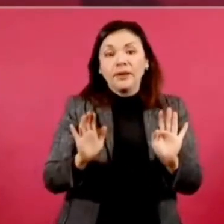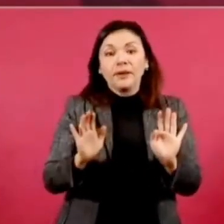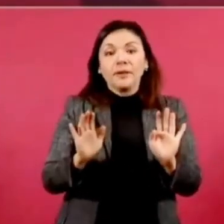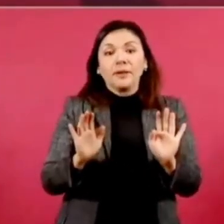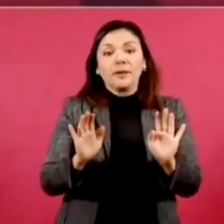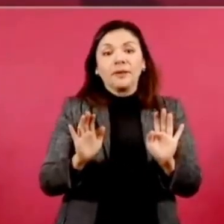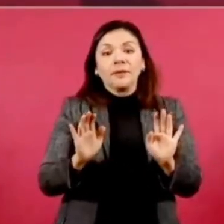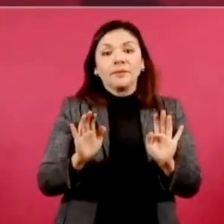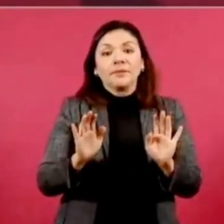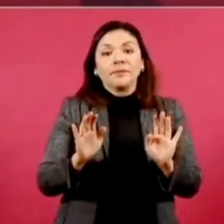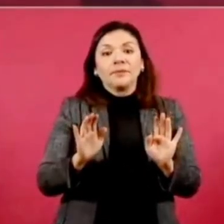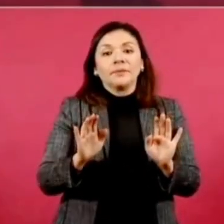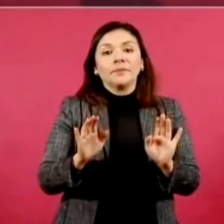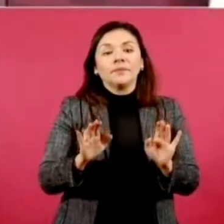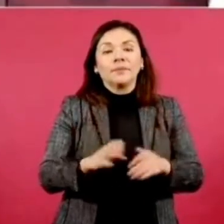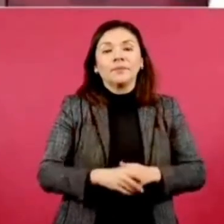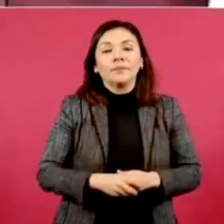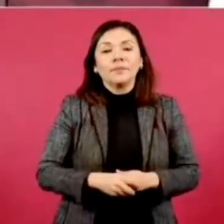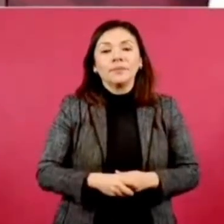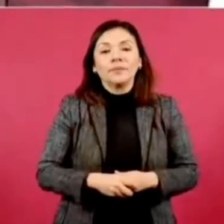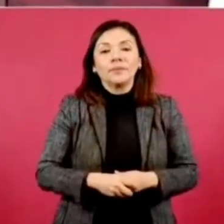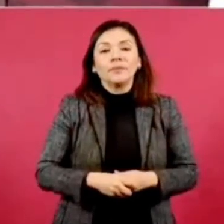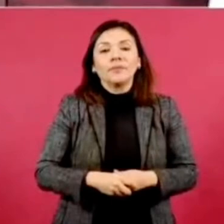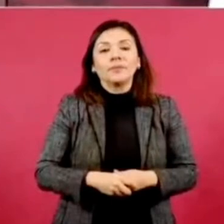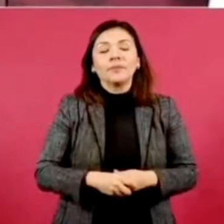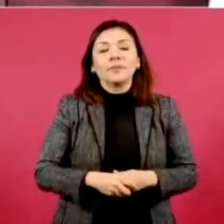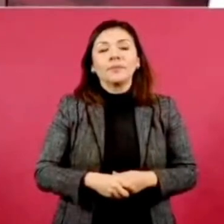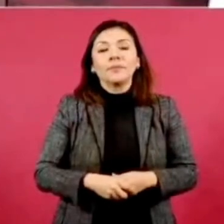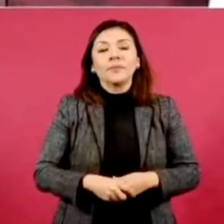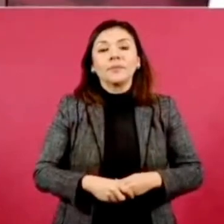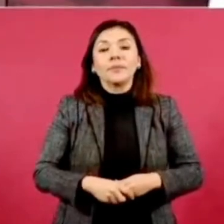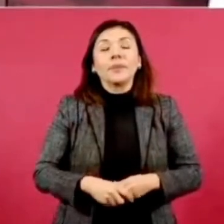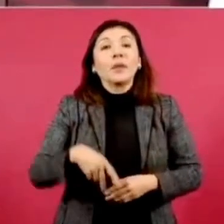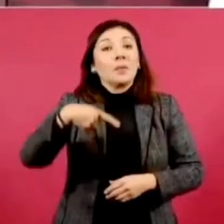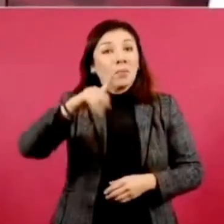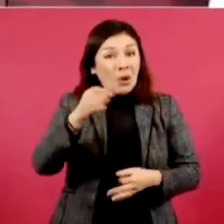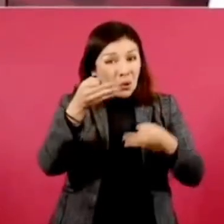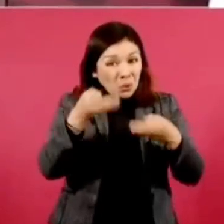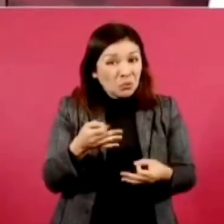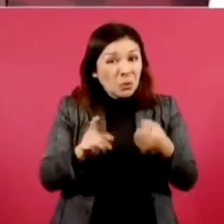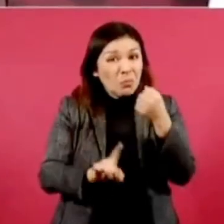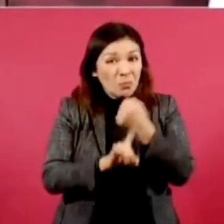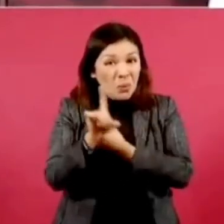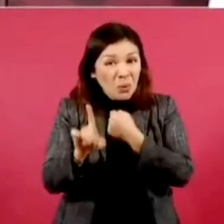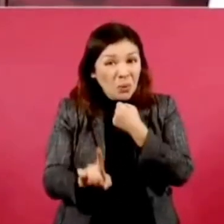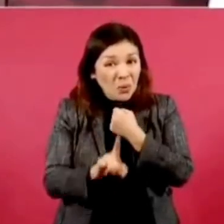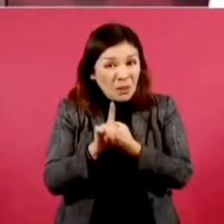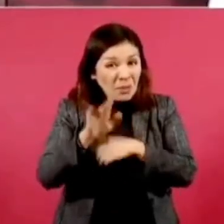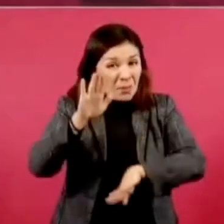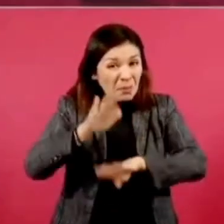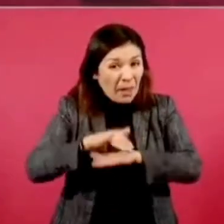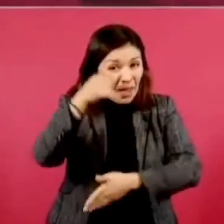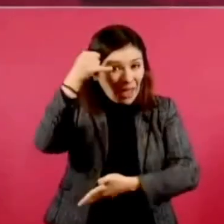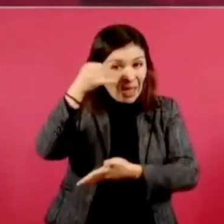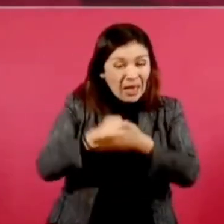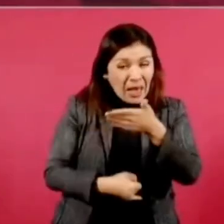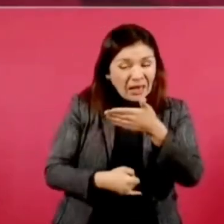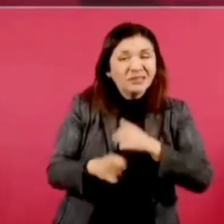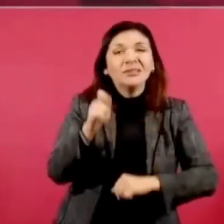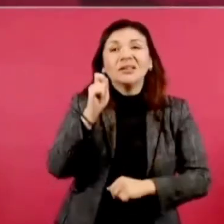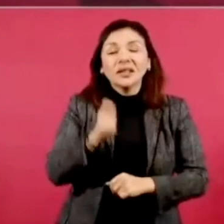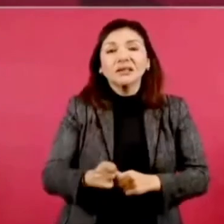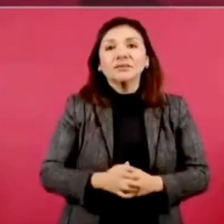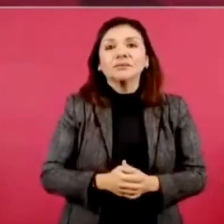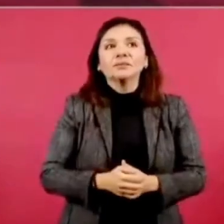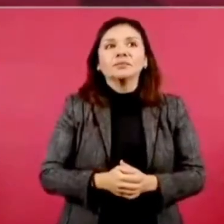aceptando sin conceder, como dirían los mismos abogados. El problema es de fondo que